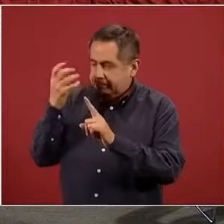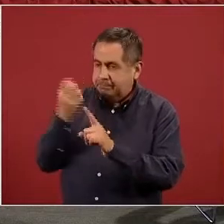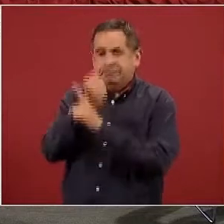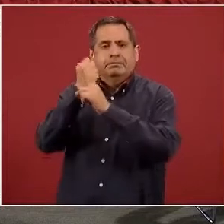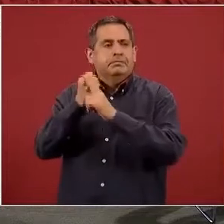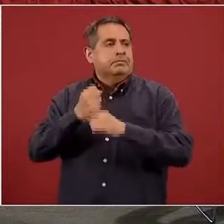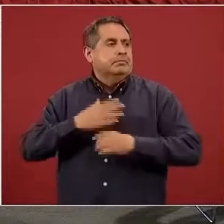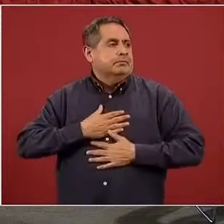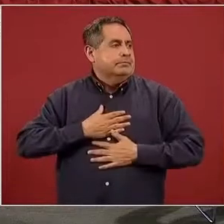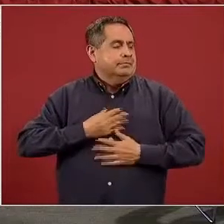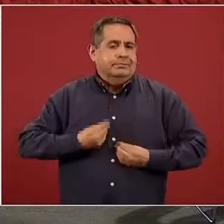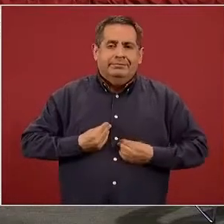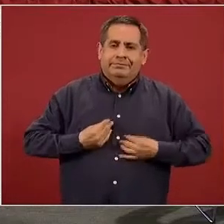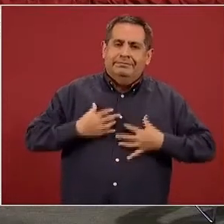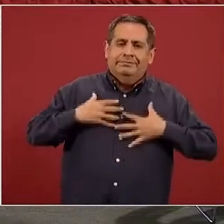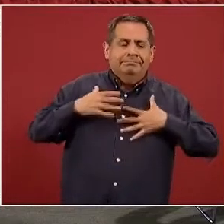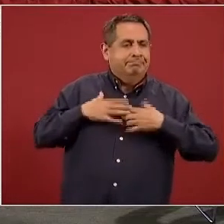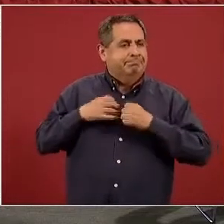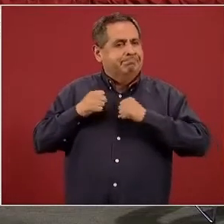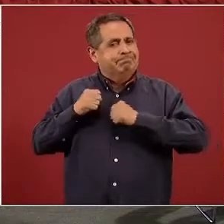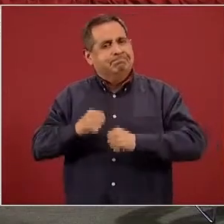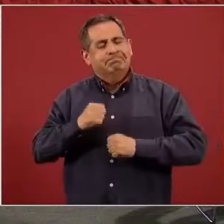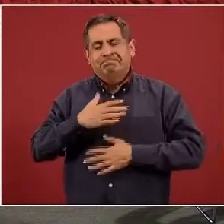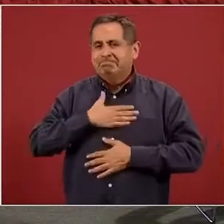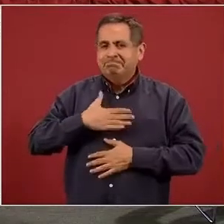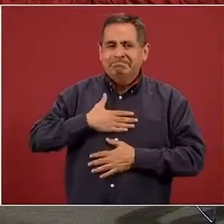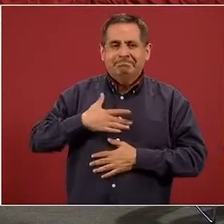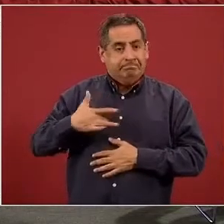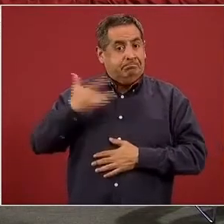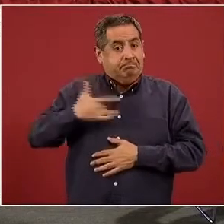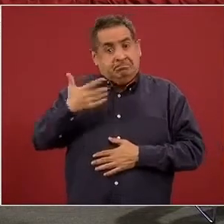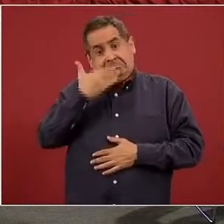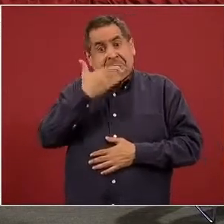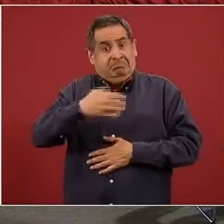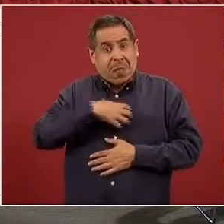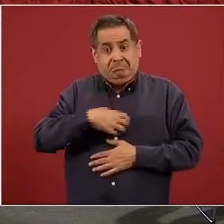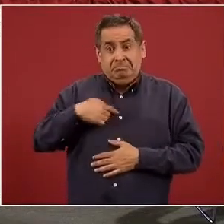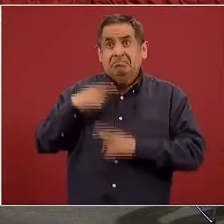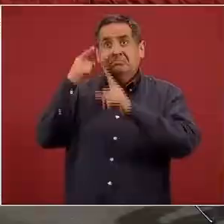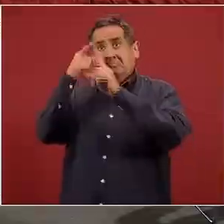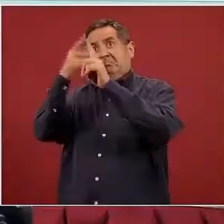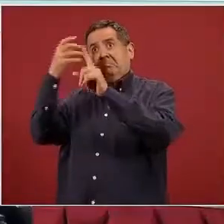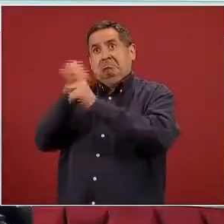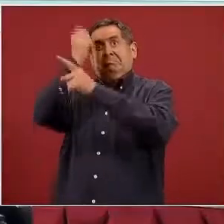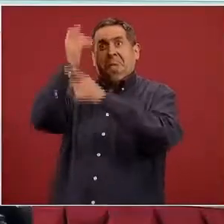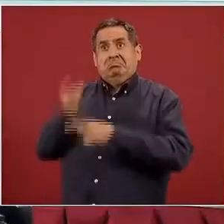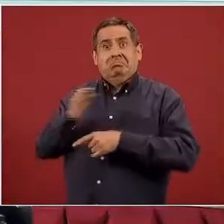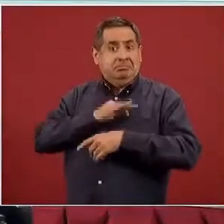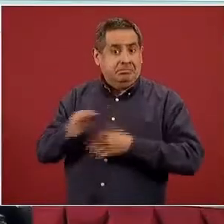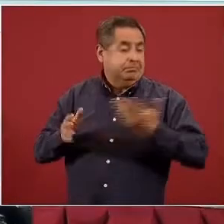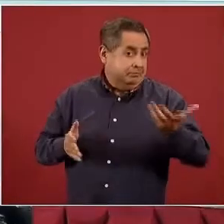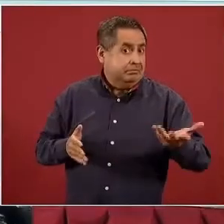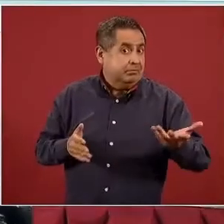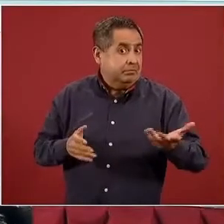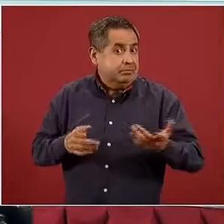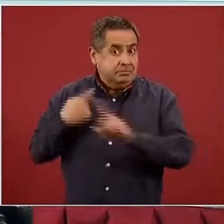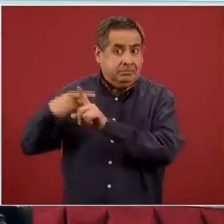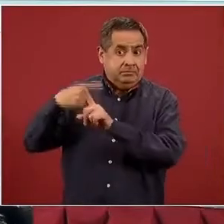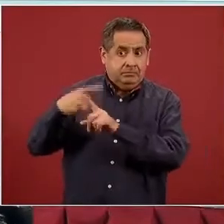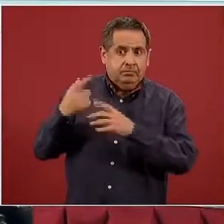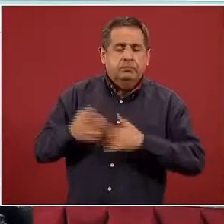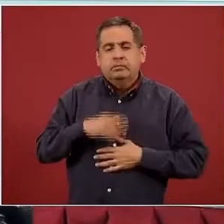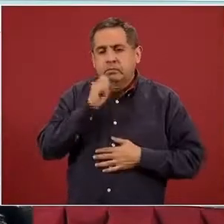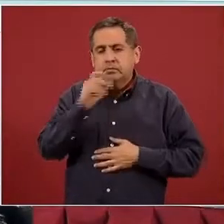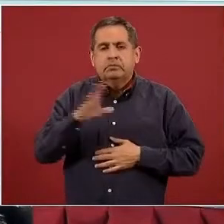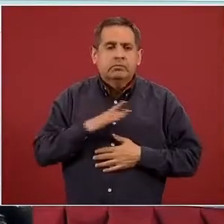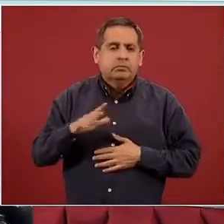va a llegar una sensación de gratificación y se van a sentir bien con ellos mismos, ¿no? También va a haber una cuestión, unas